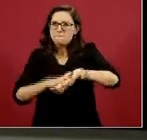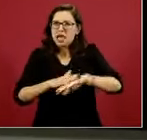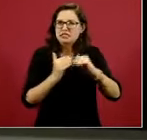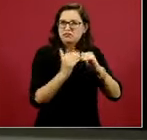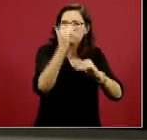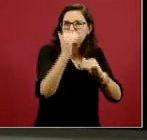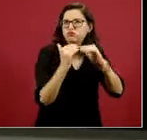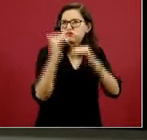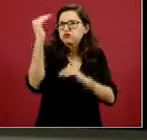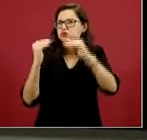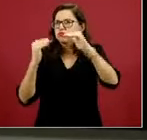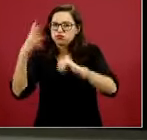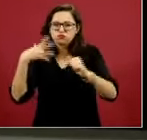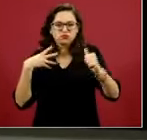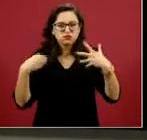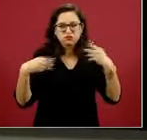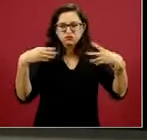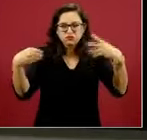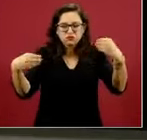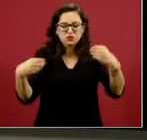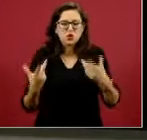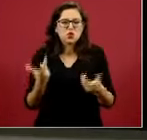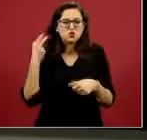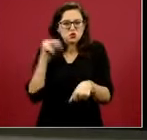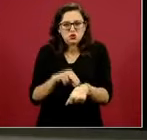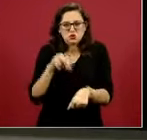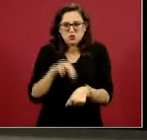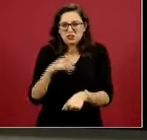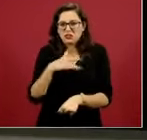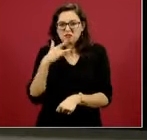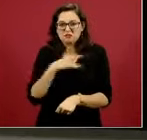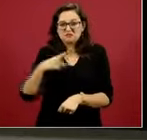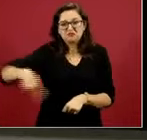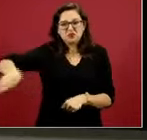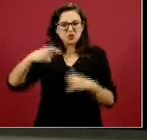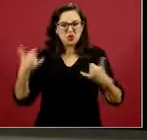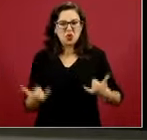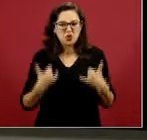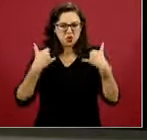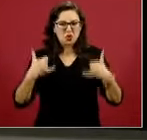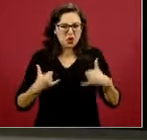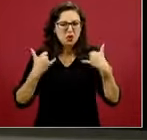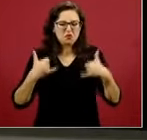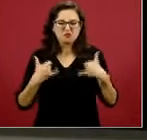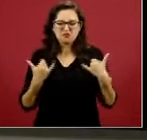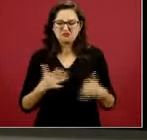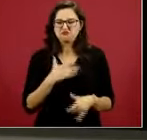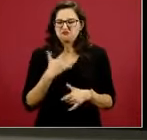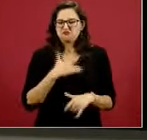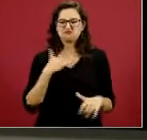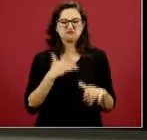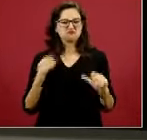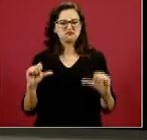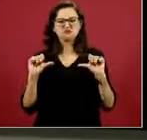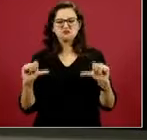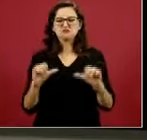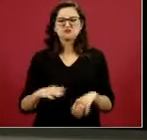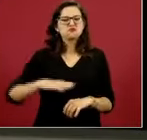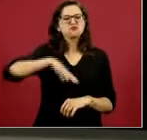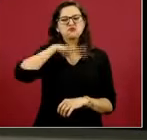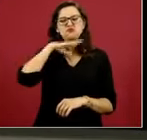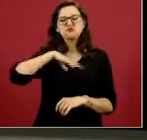comentaban unos doctores que ven esto muy generalizado en la población joven, que son los que se sienten menos vulnerables al riesgo de